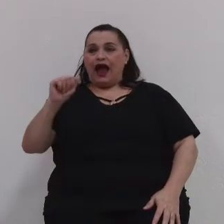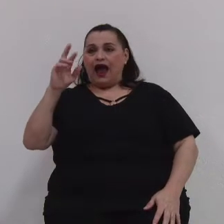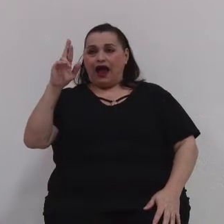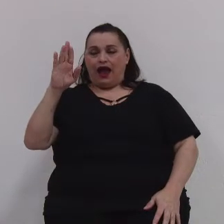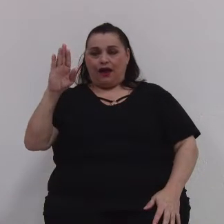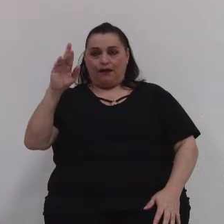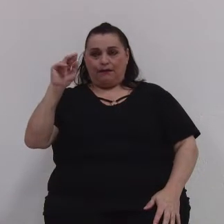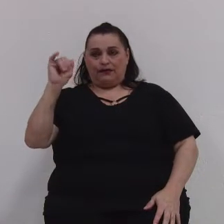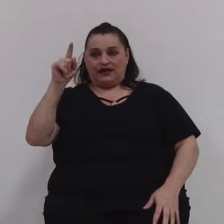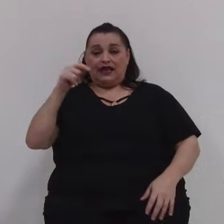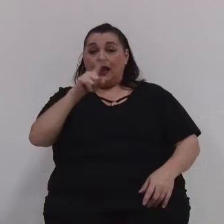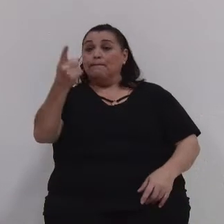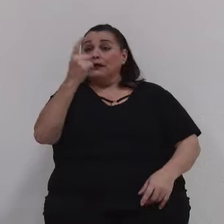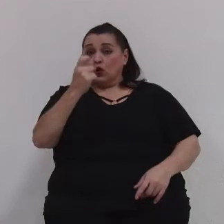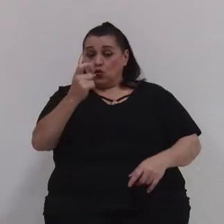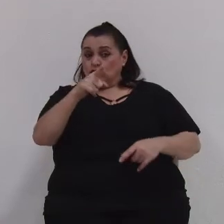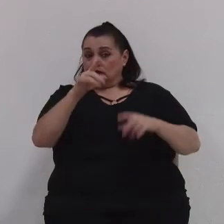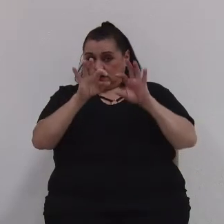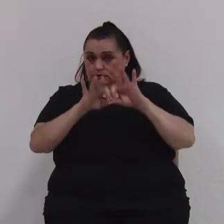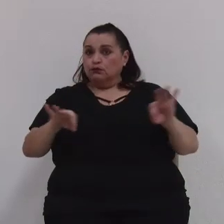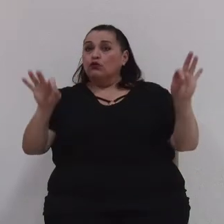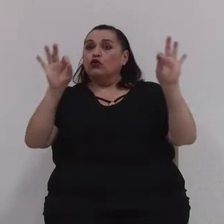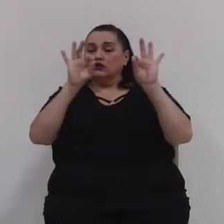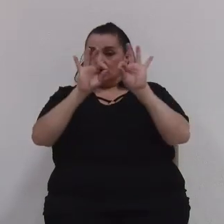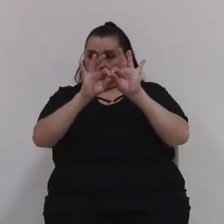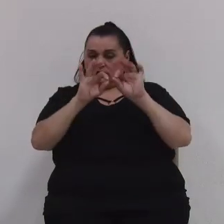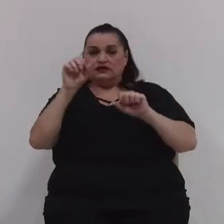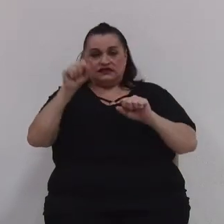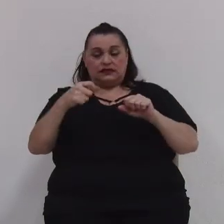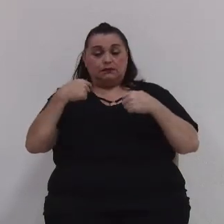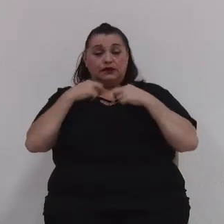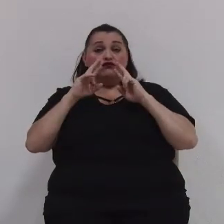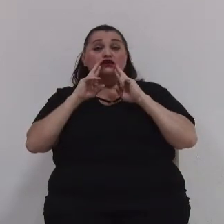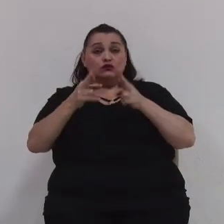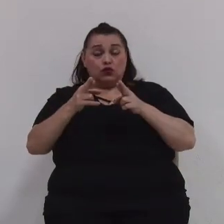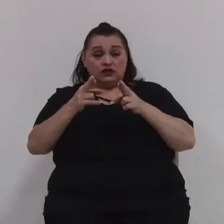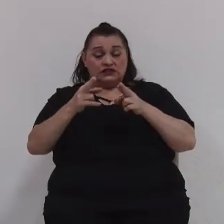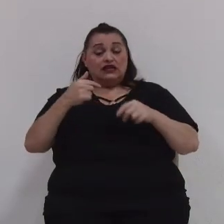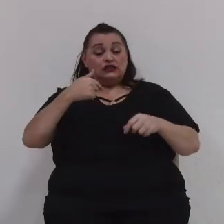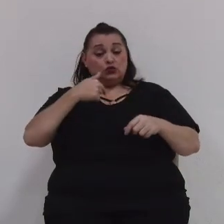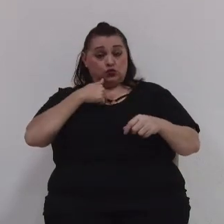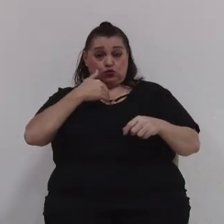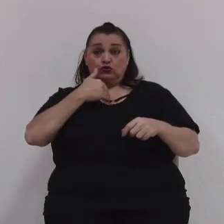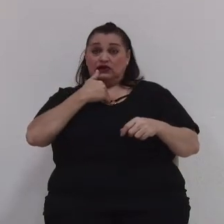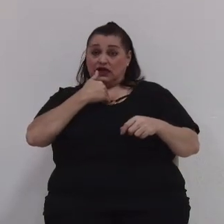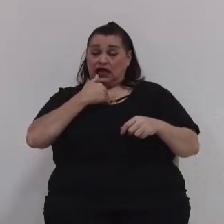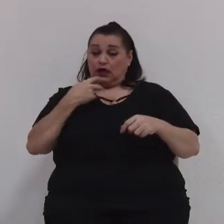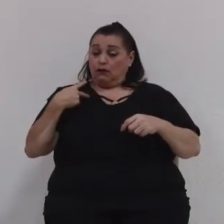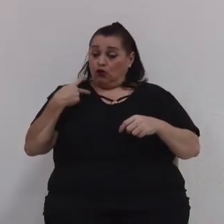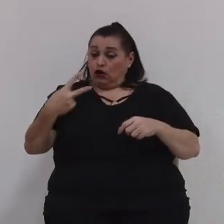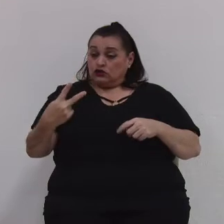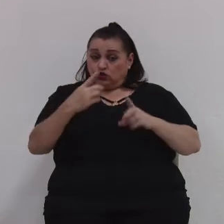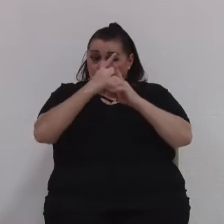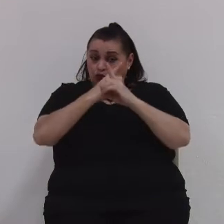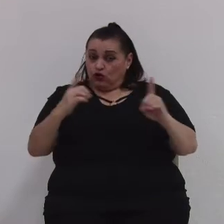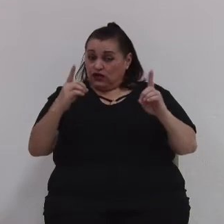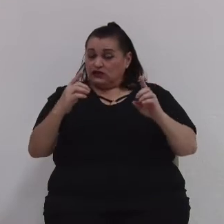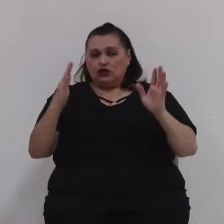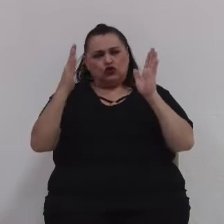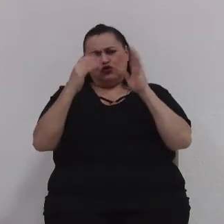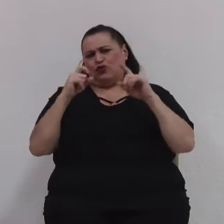Gracias. La pregunta me parece muy importante y mi respuesta es que si uno tiene vocación democrática no va a haber